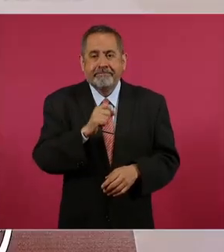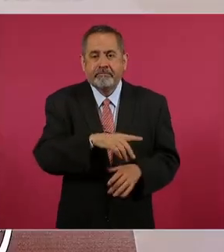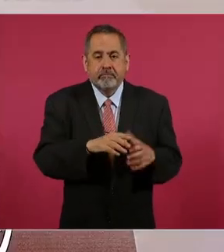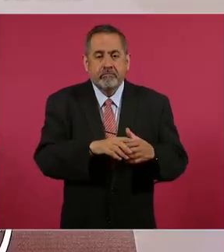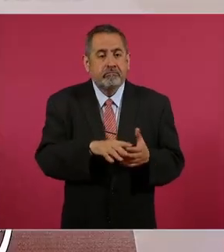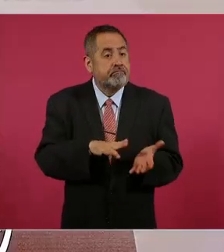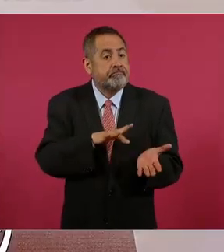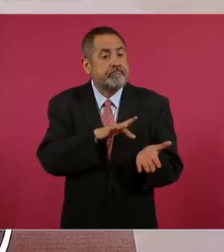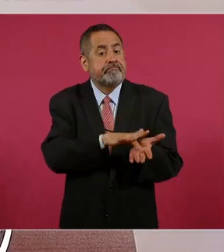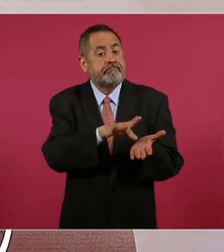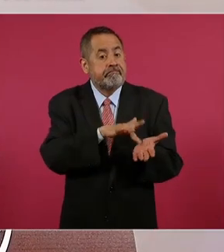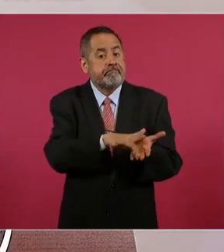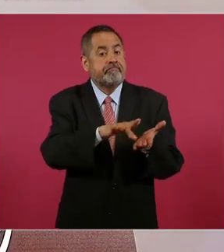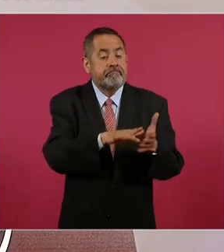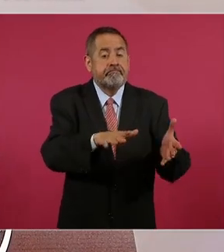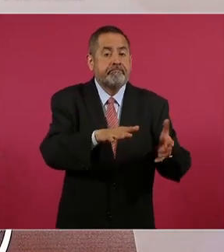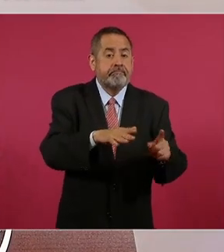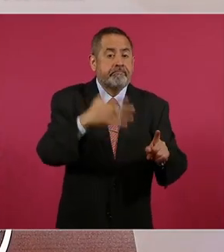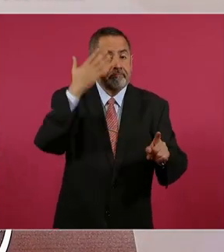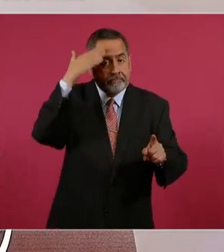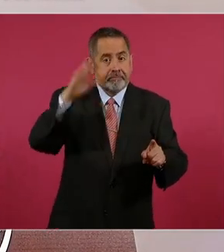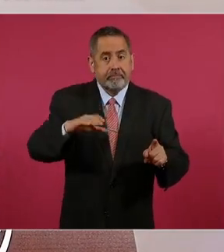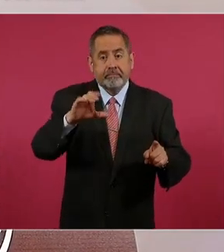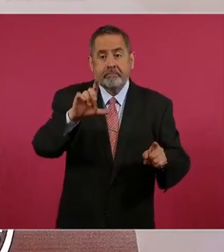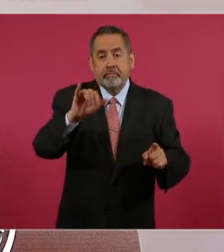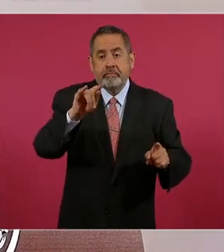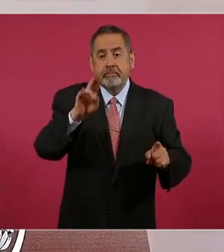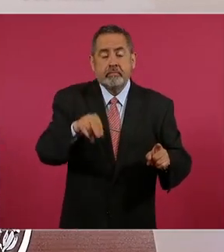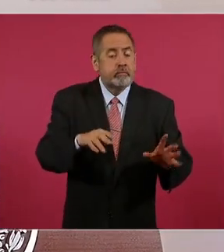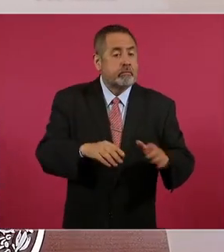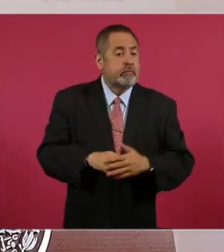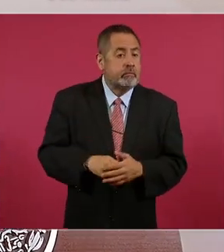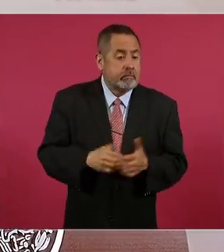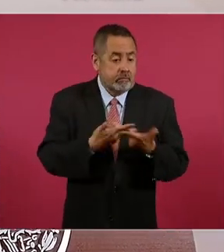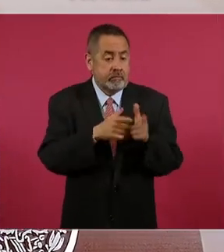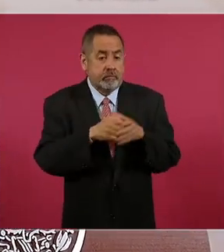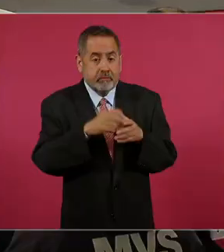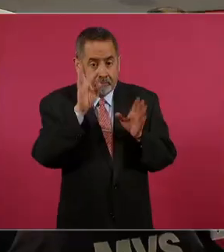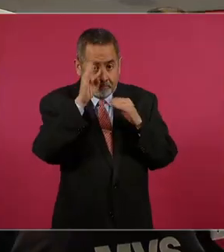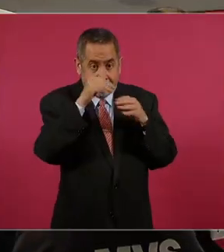apoyaron a la señora Clinton y los del Partido Conservador